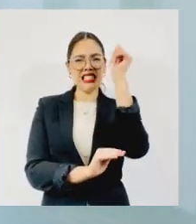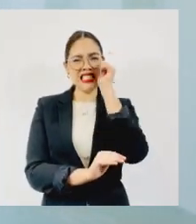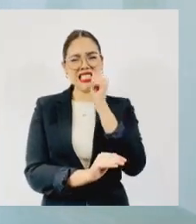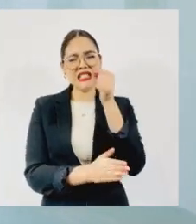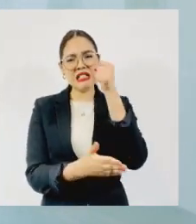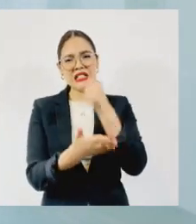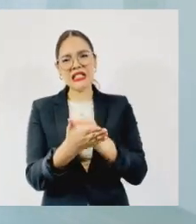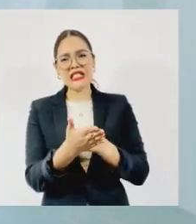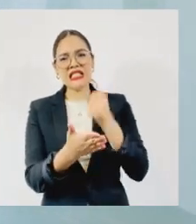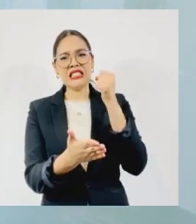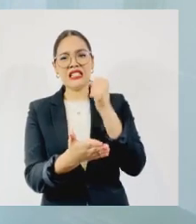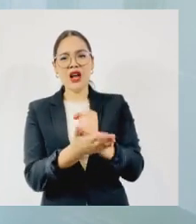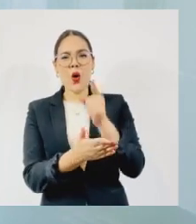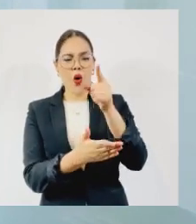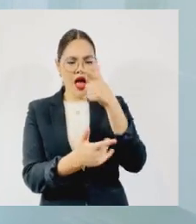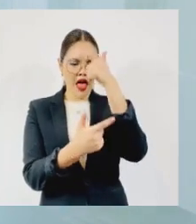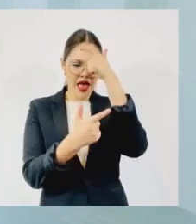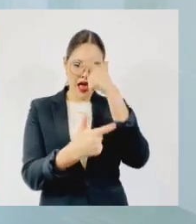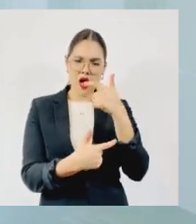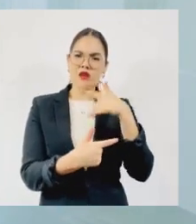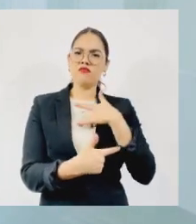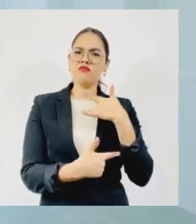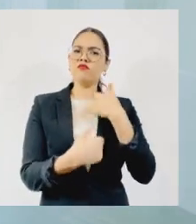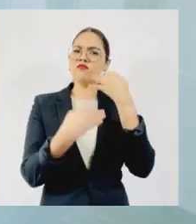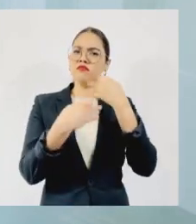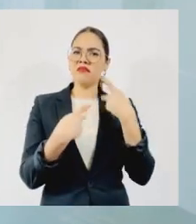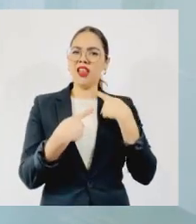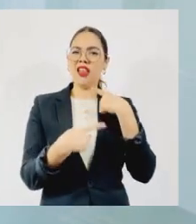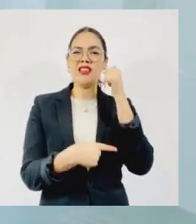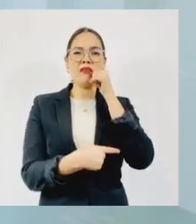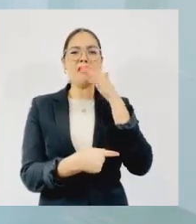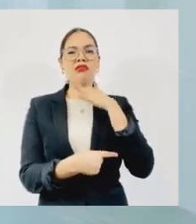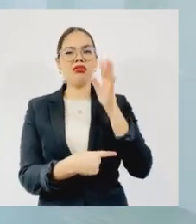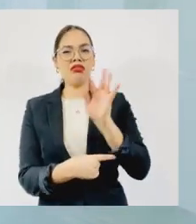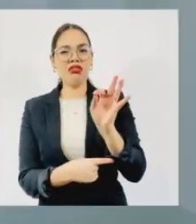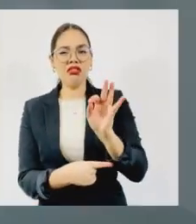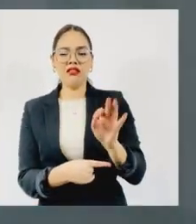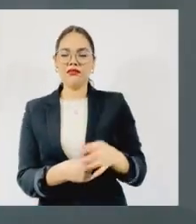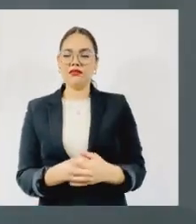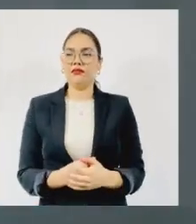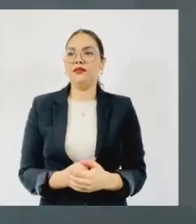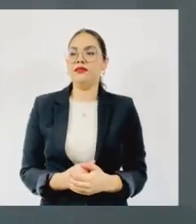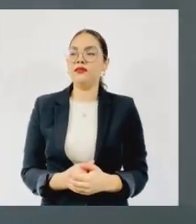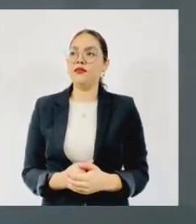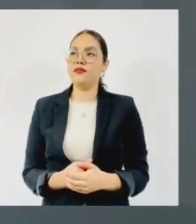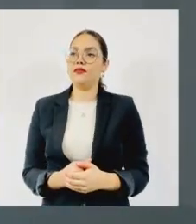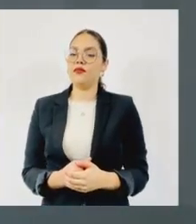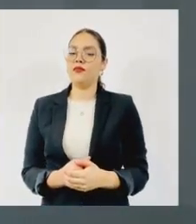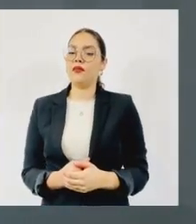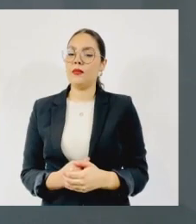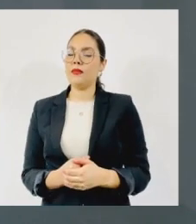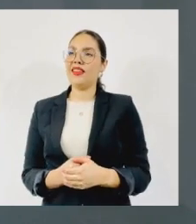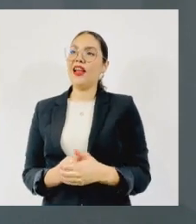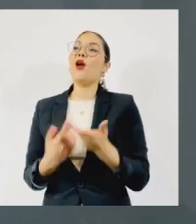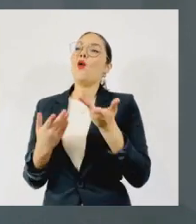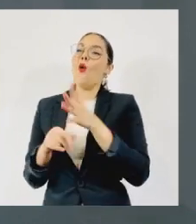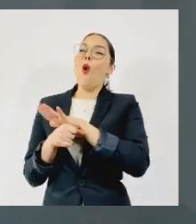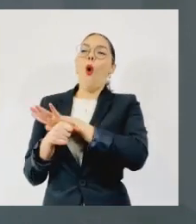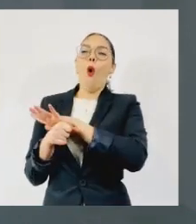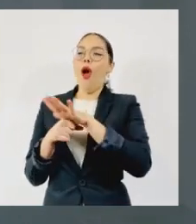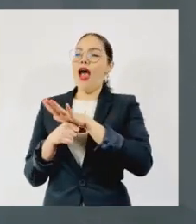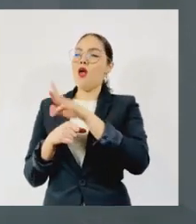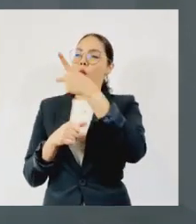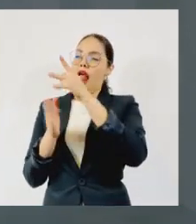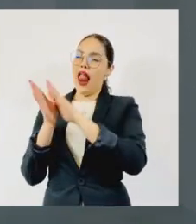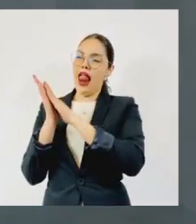permanentemente socavan tu autoestima, tu persona. Sabemos que es difícil elegir, pero ¿cuál